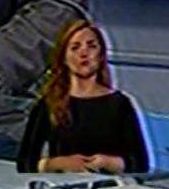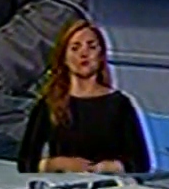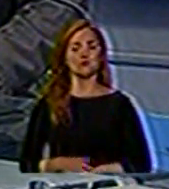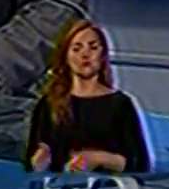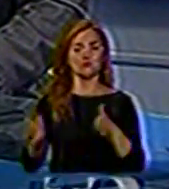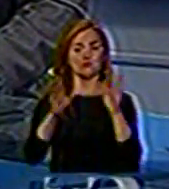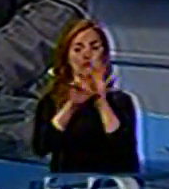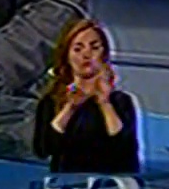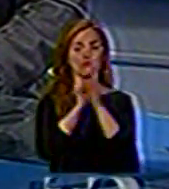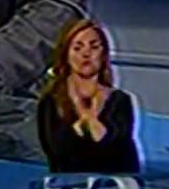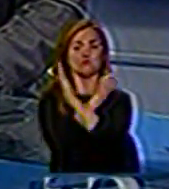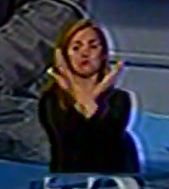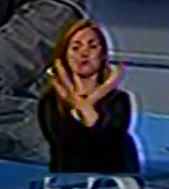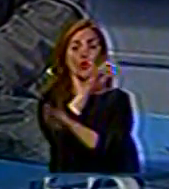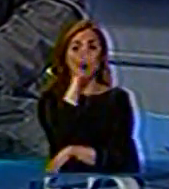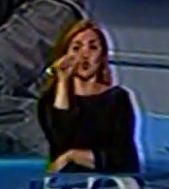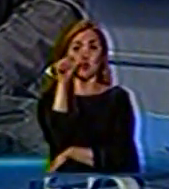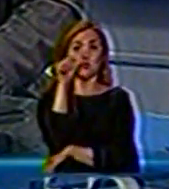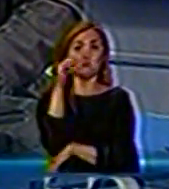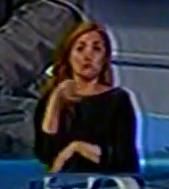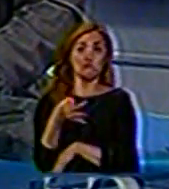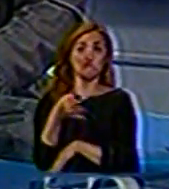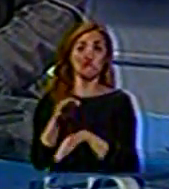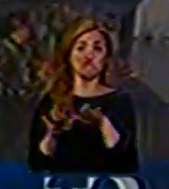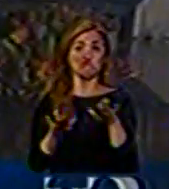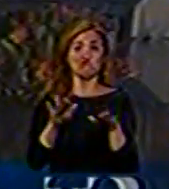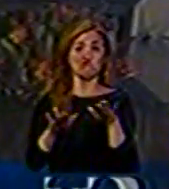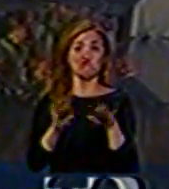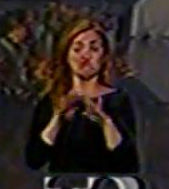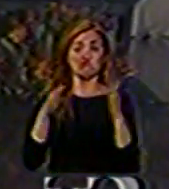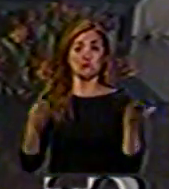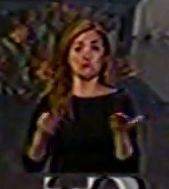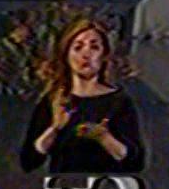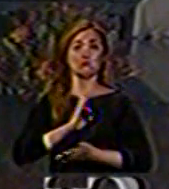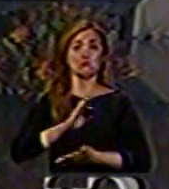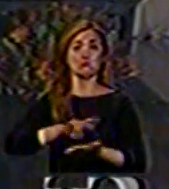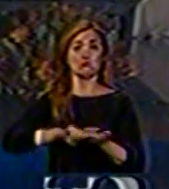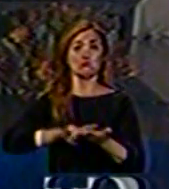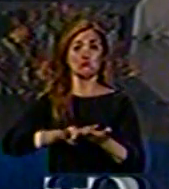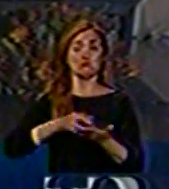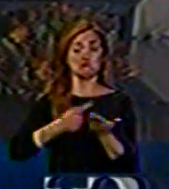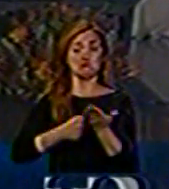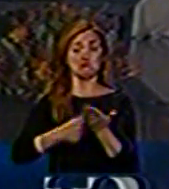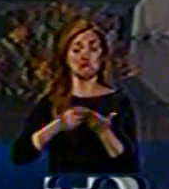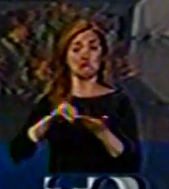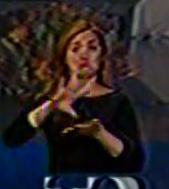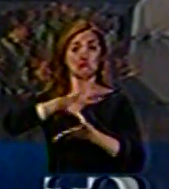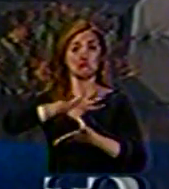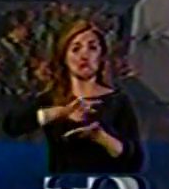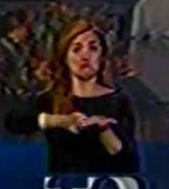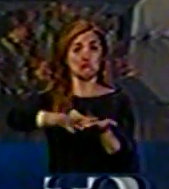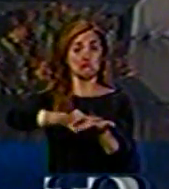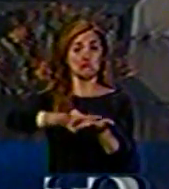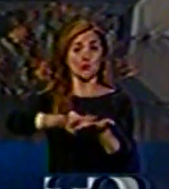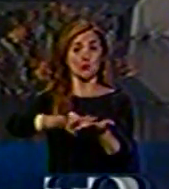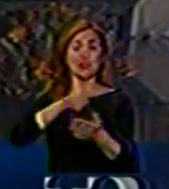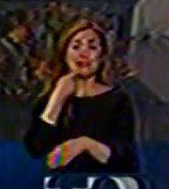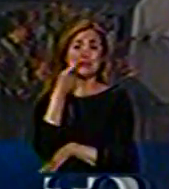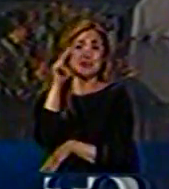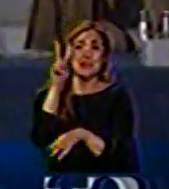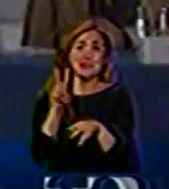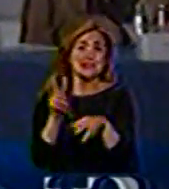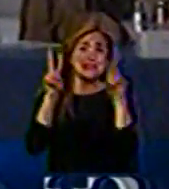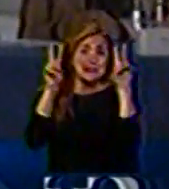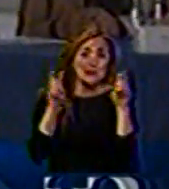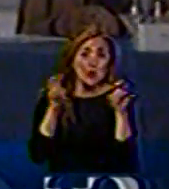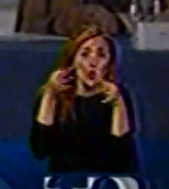La ley de prevención de drogas ha sido cumplida a medias. La mesa técnica para analizar los avances se reunió esta mañana en la Asamblea y sostiene que hay temas que no se cumplen,